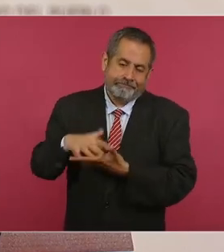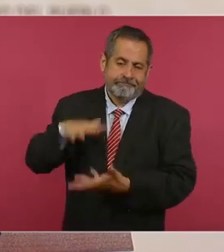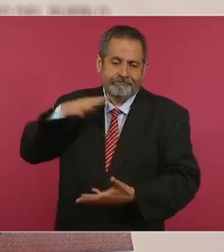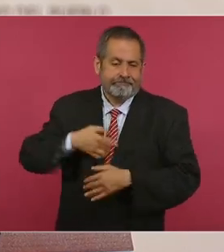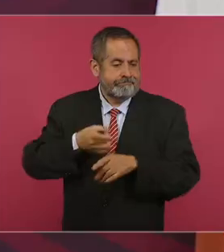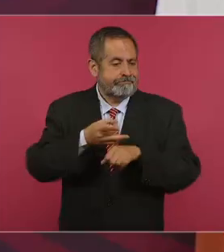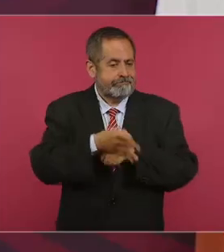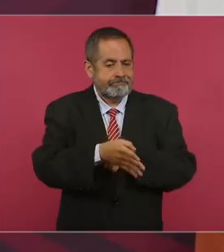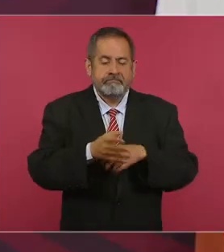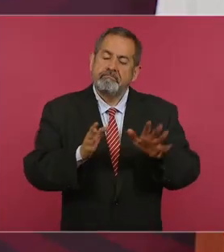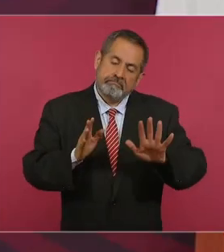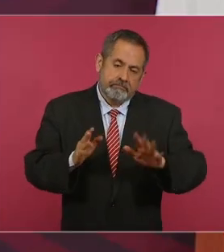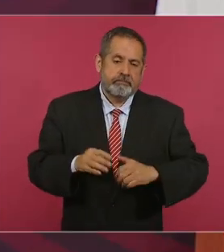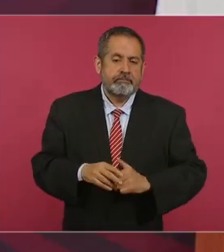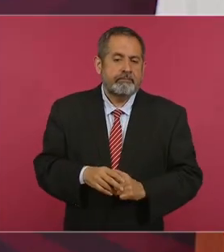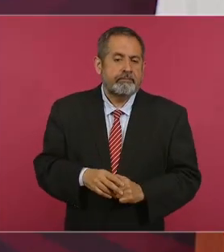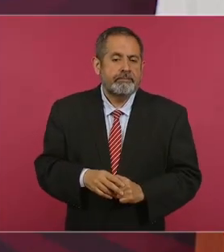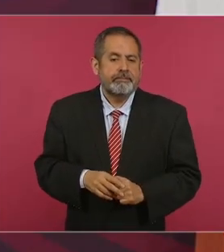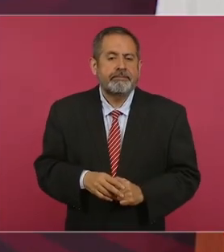mayoriteamos.